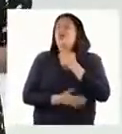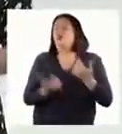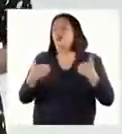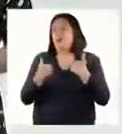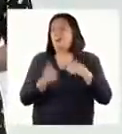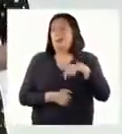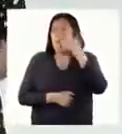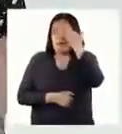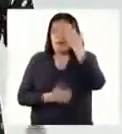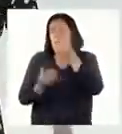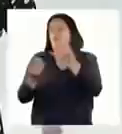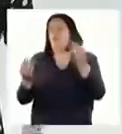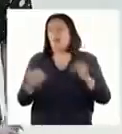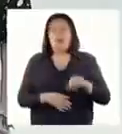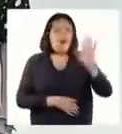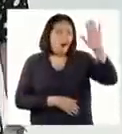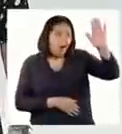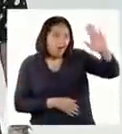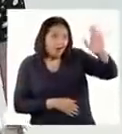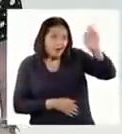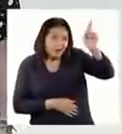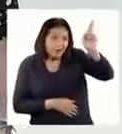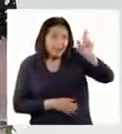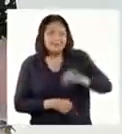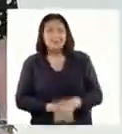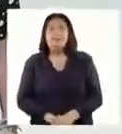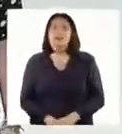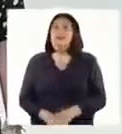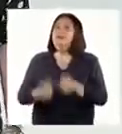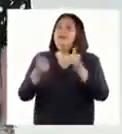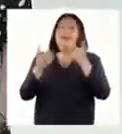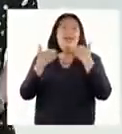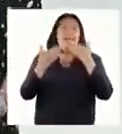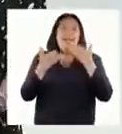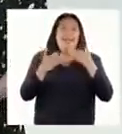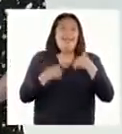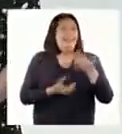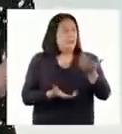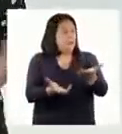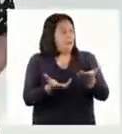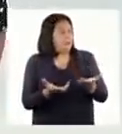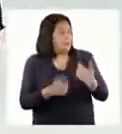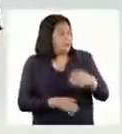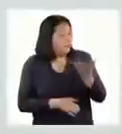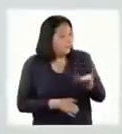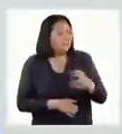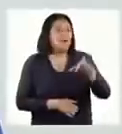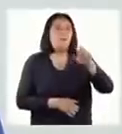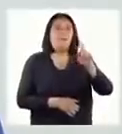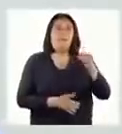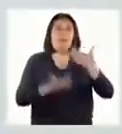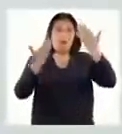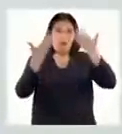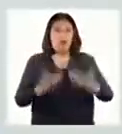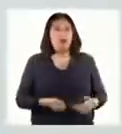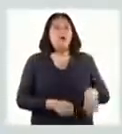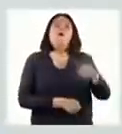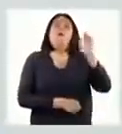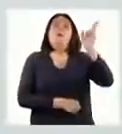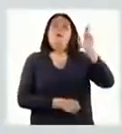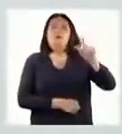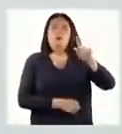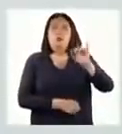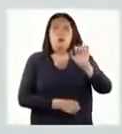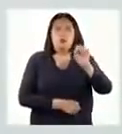y conoce mucho sobre ellos. Hola, profe, ¿cómo está? Muchas gracias por la bienvenida, Patricia. Soy el profesor Gustavo